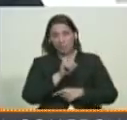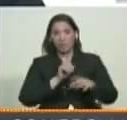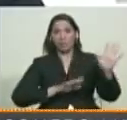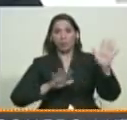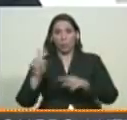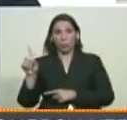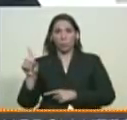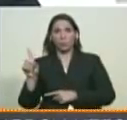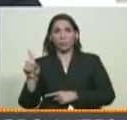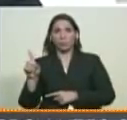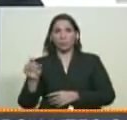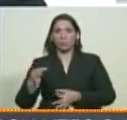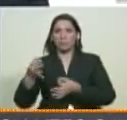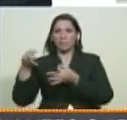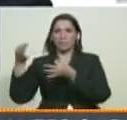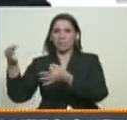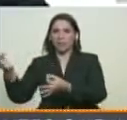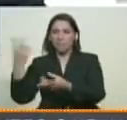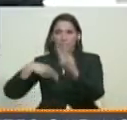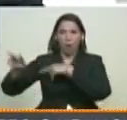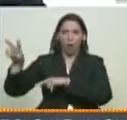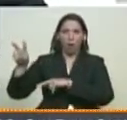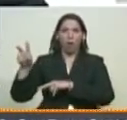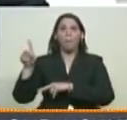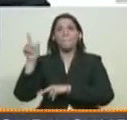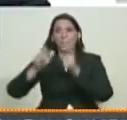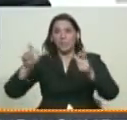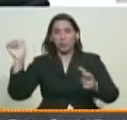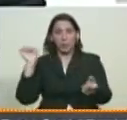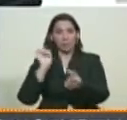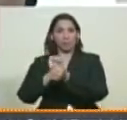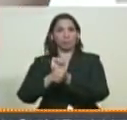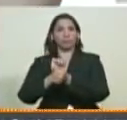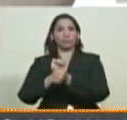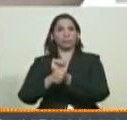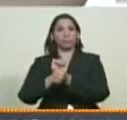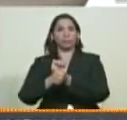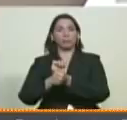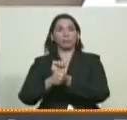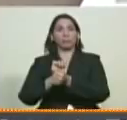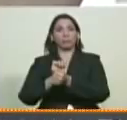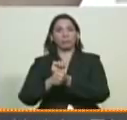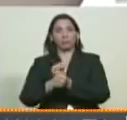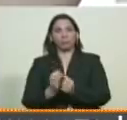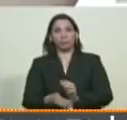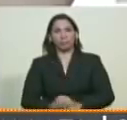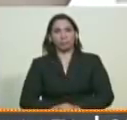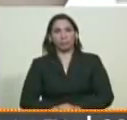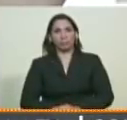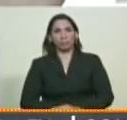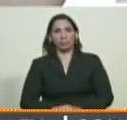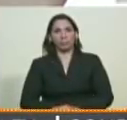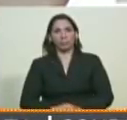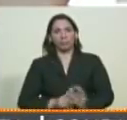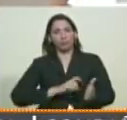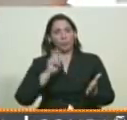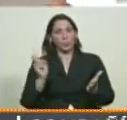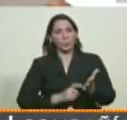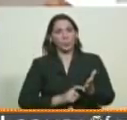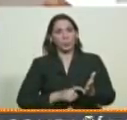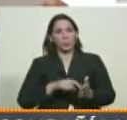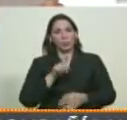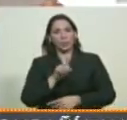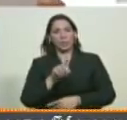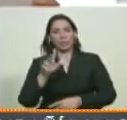en flagrancia, personas que fueron detenidas en el momento de la comisión del hecho punible, con un total de